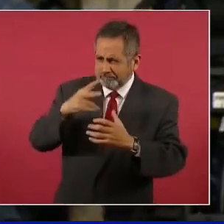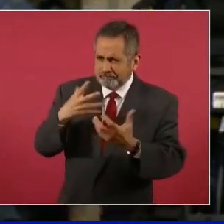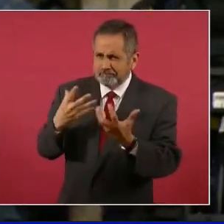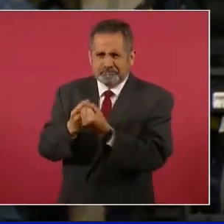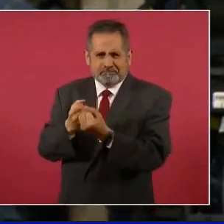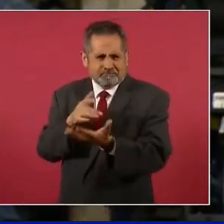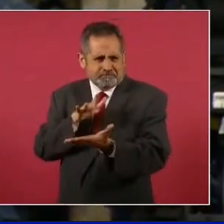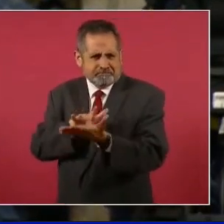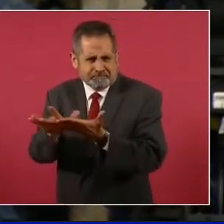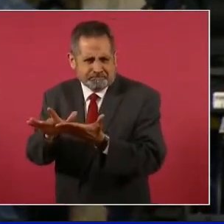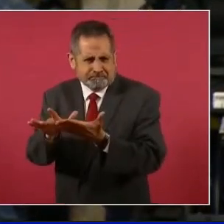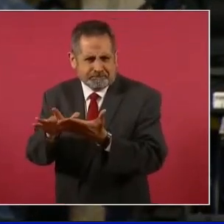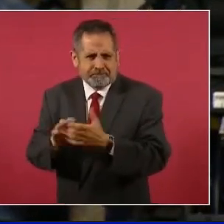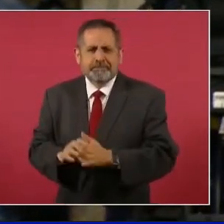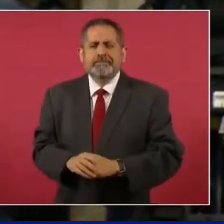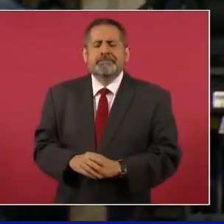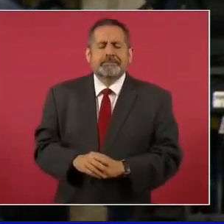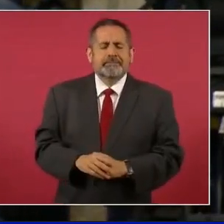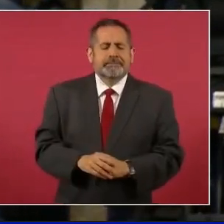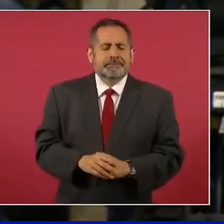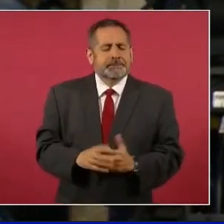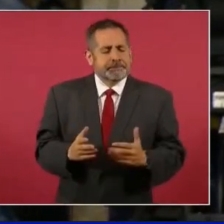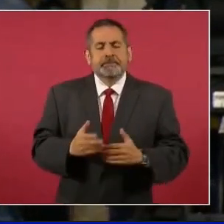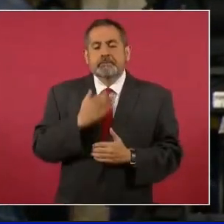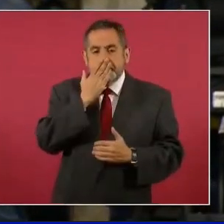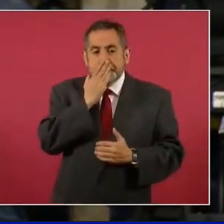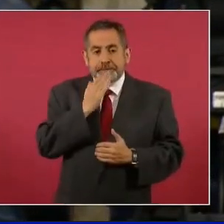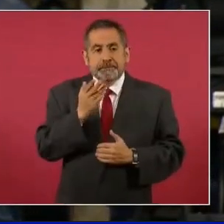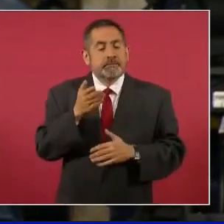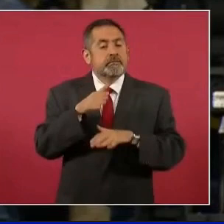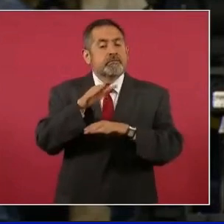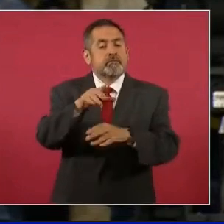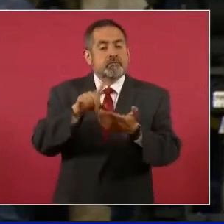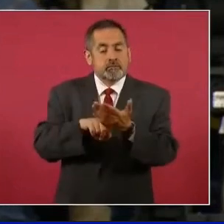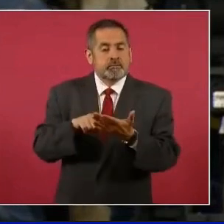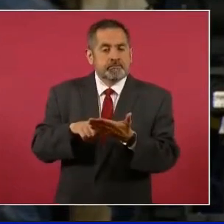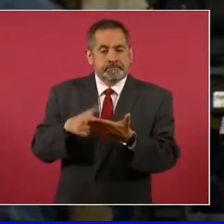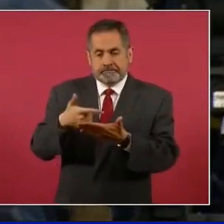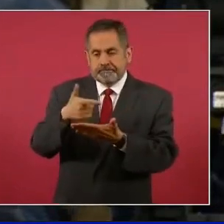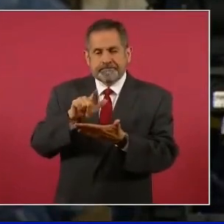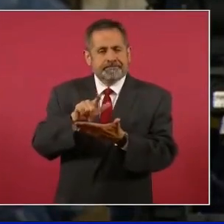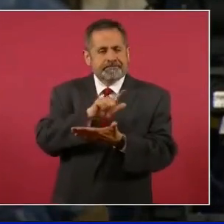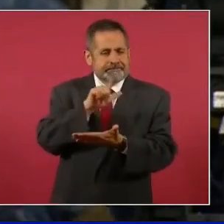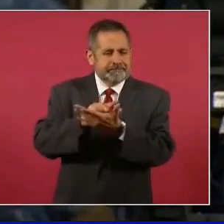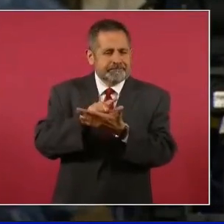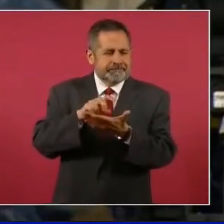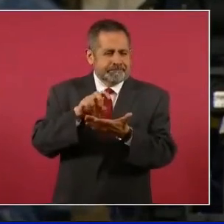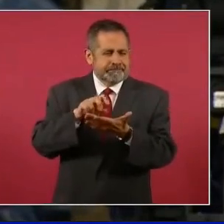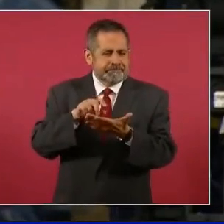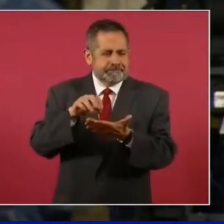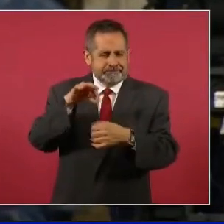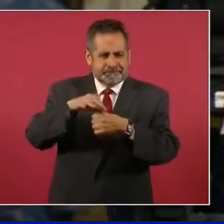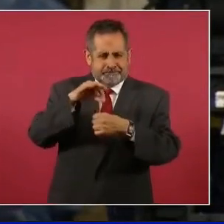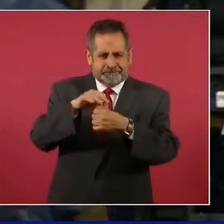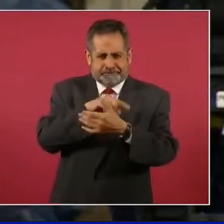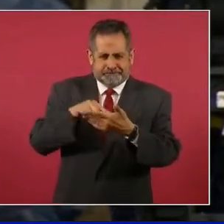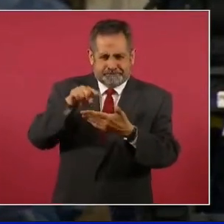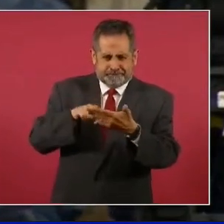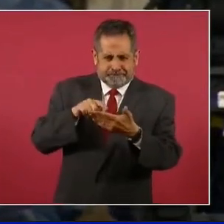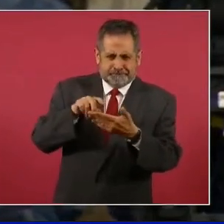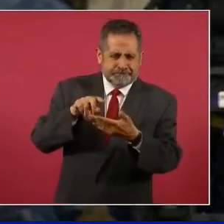Presidente, respecto a la reforma electoral que se está trabajando, quisiera yo preguntarle si esta